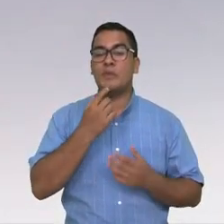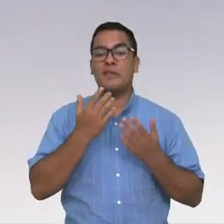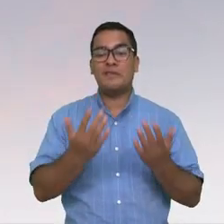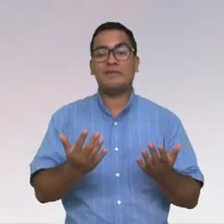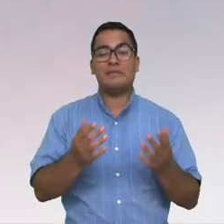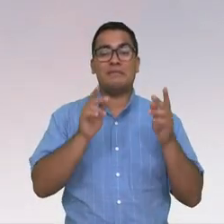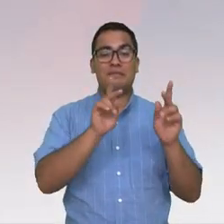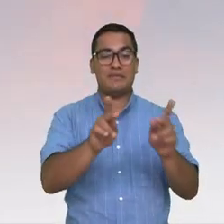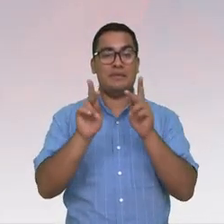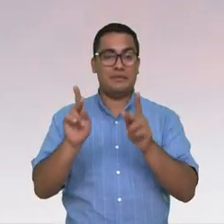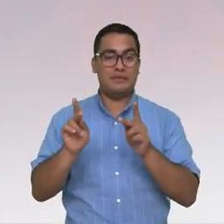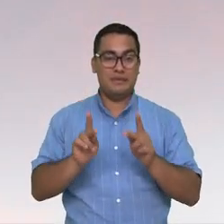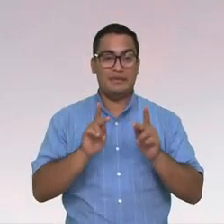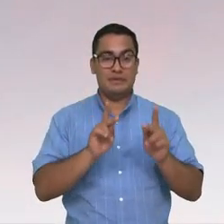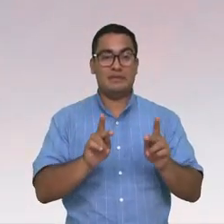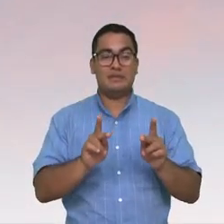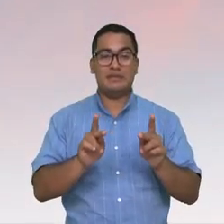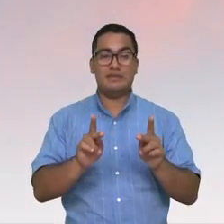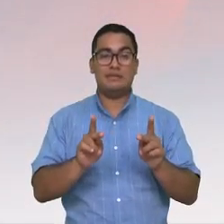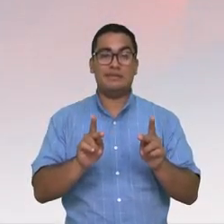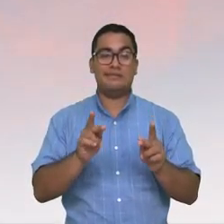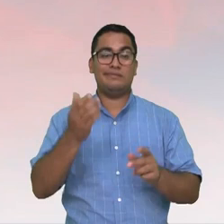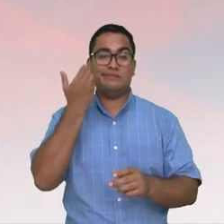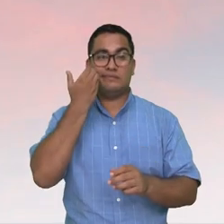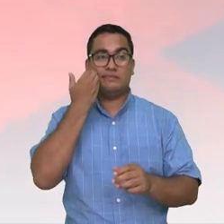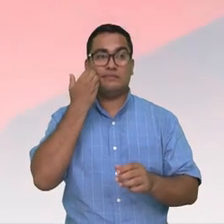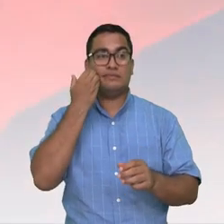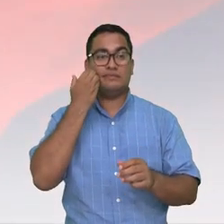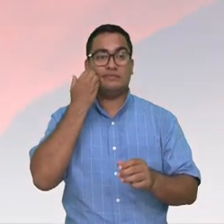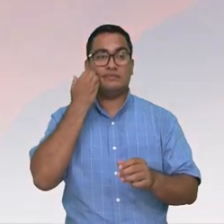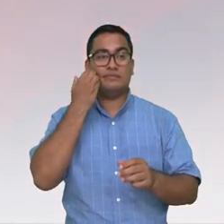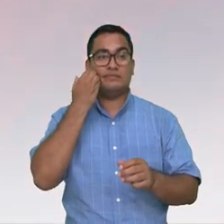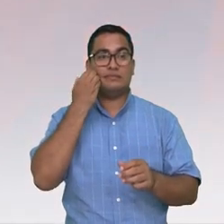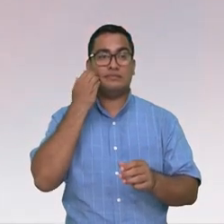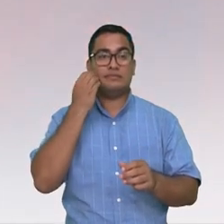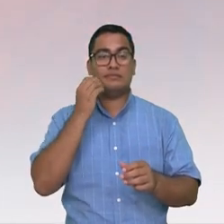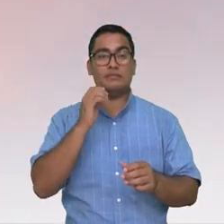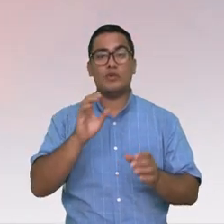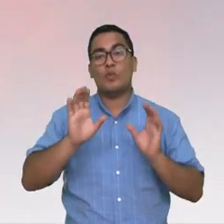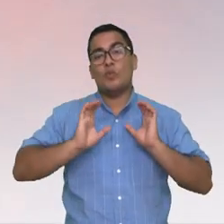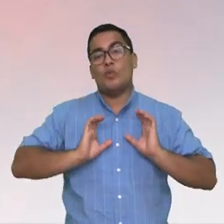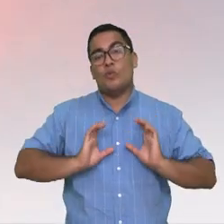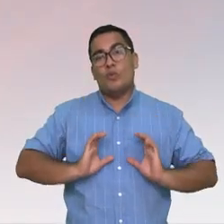las personas que tienen, como decíamos hace unos momentos, el sistema inmunológico